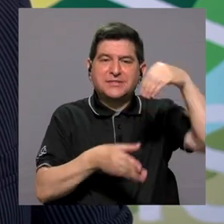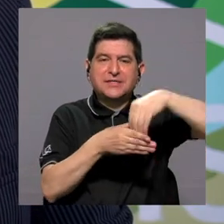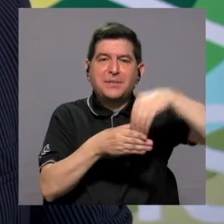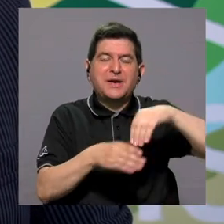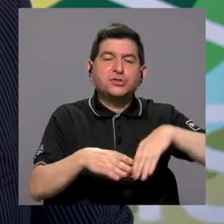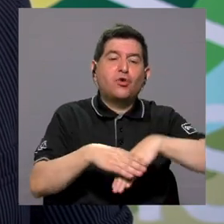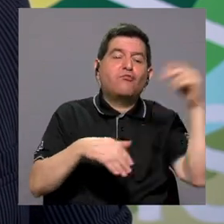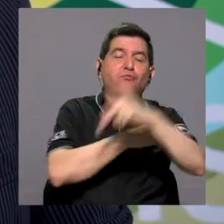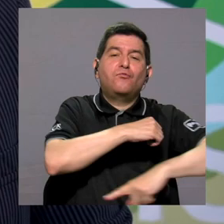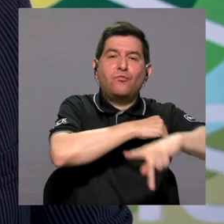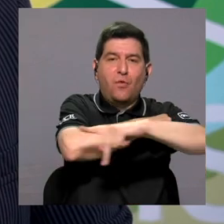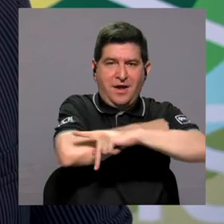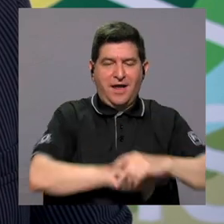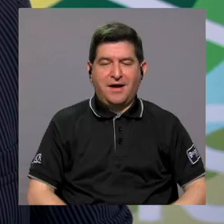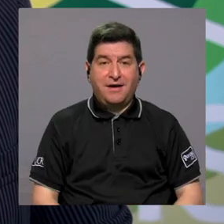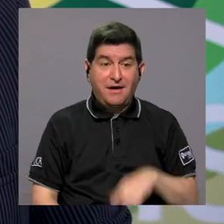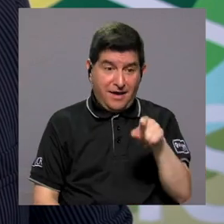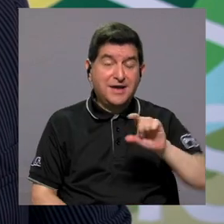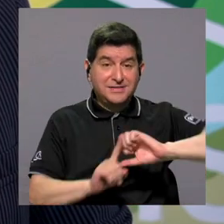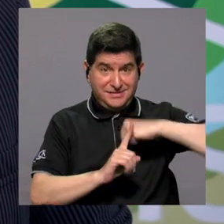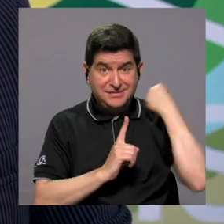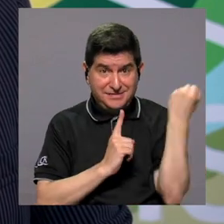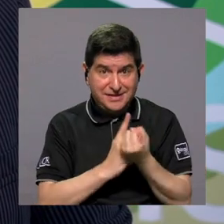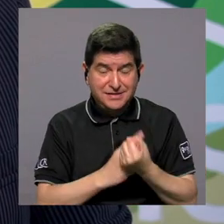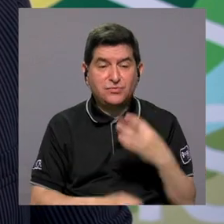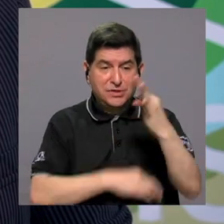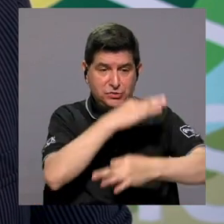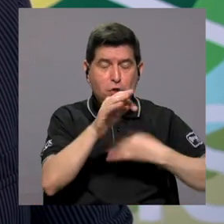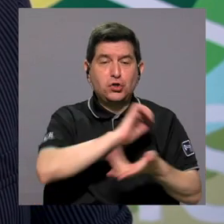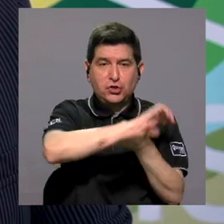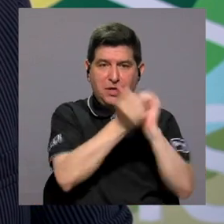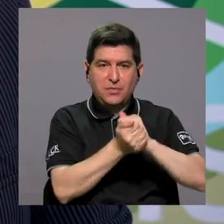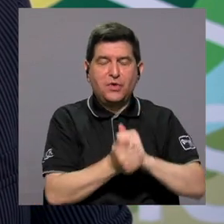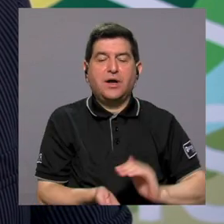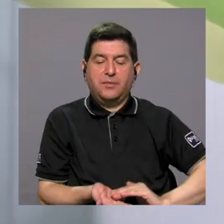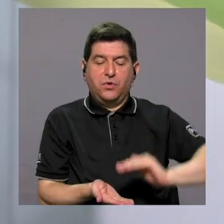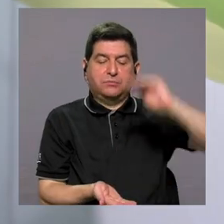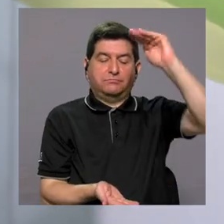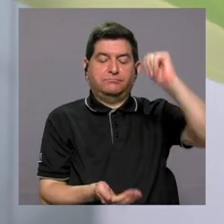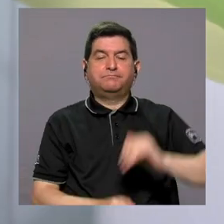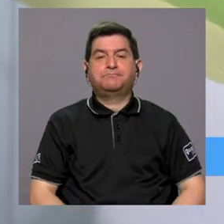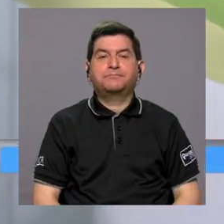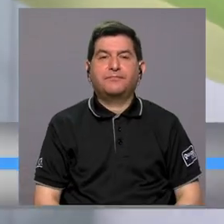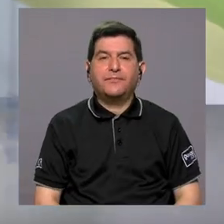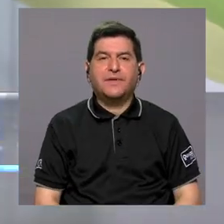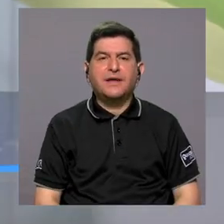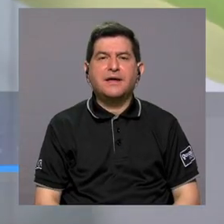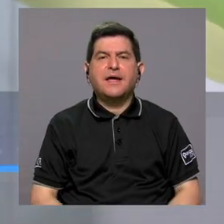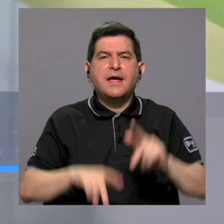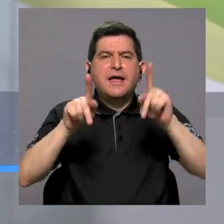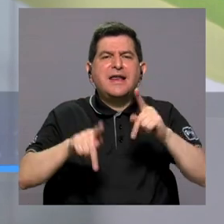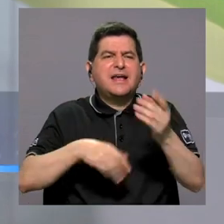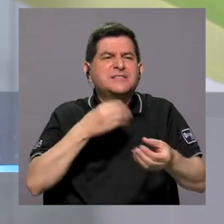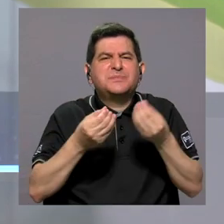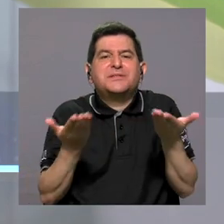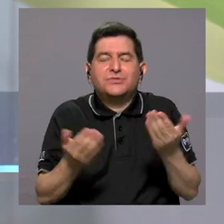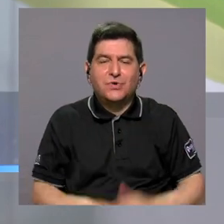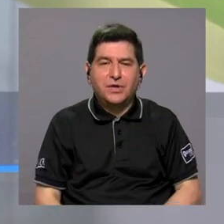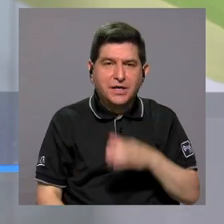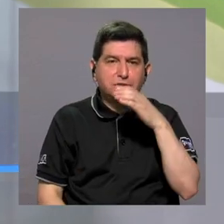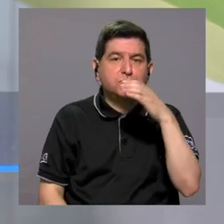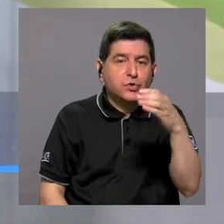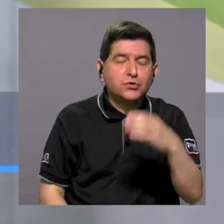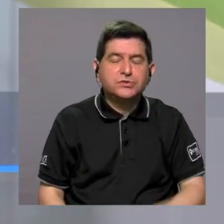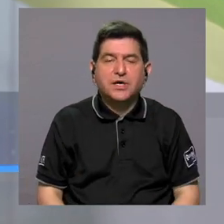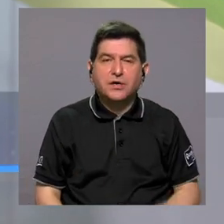afuera eso ha hecho que el tipo de cambio aumente qué deberían hacer cuáles son las recomendaciones que se